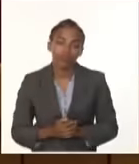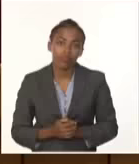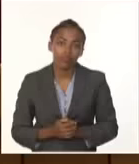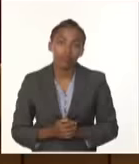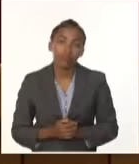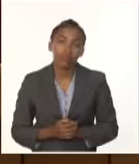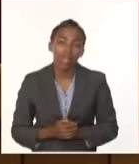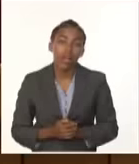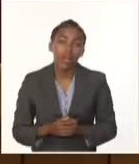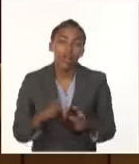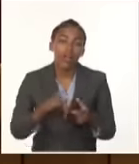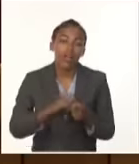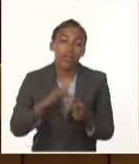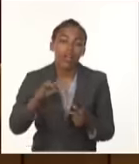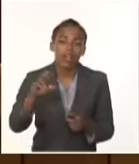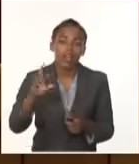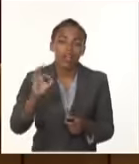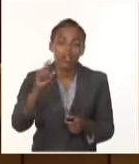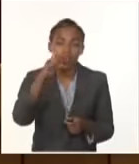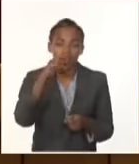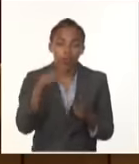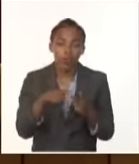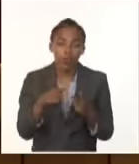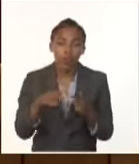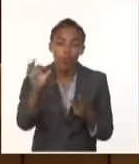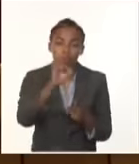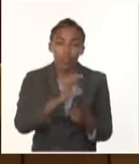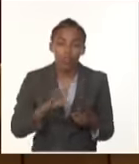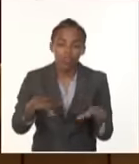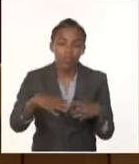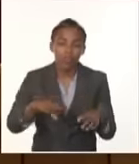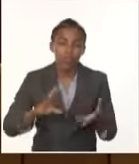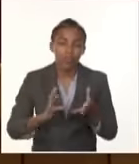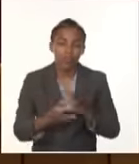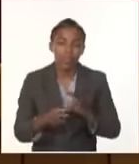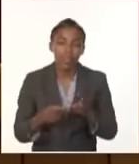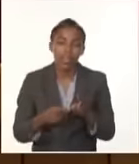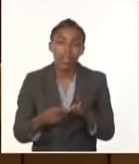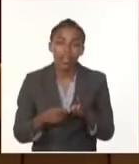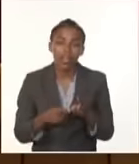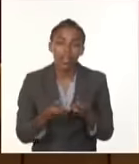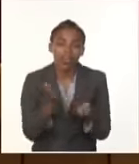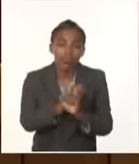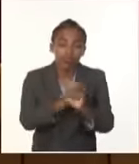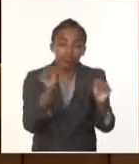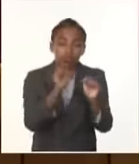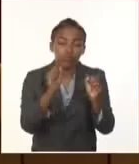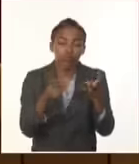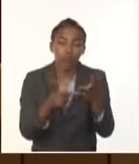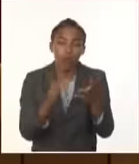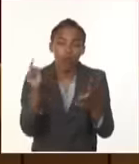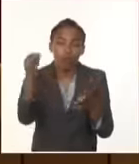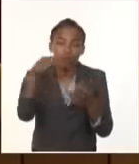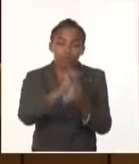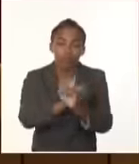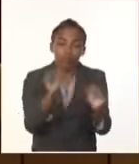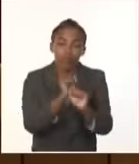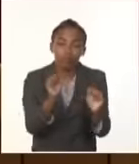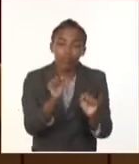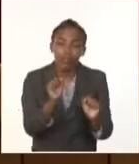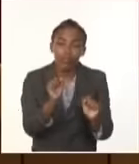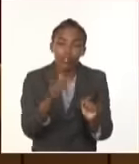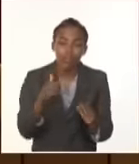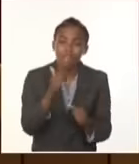la crisis de octubre, las plagas, los atentados, las bombas, los sabotajes en medio de situaciones